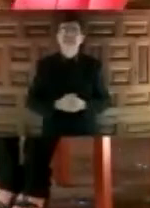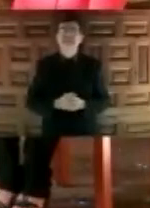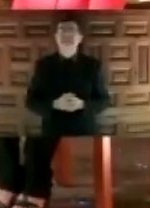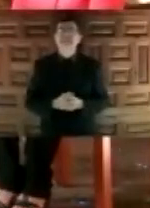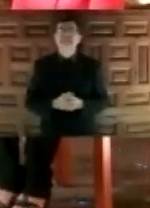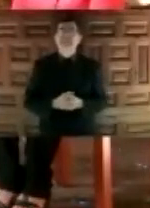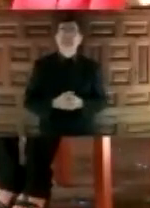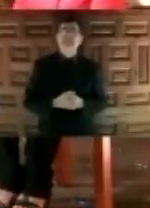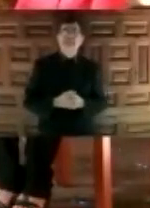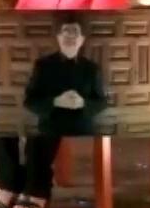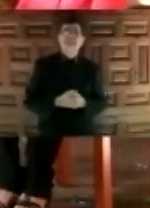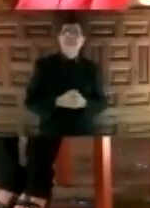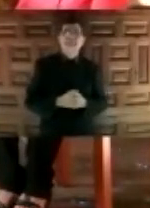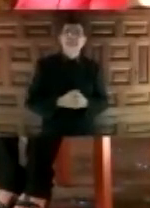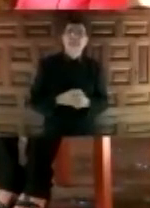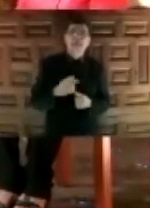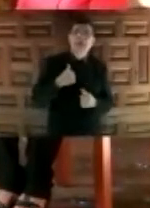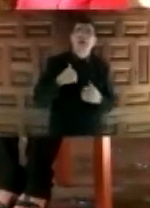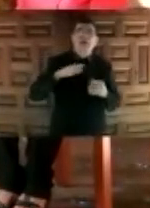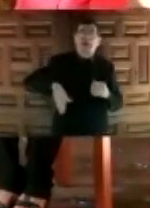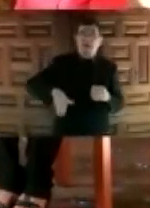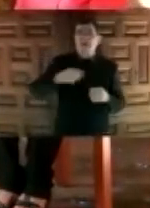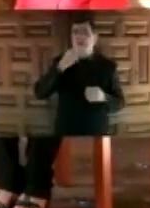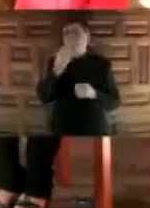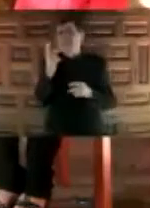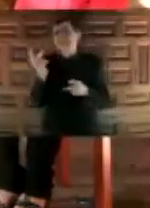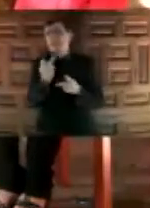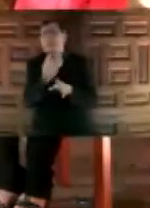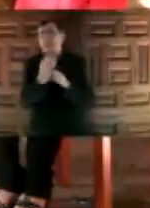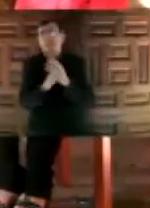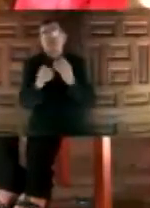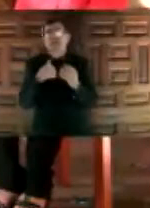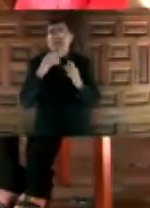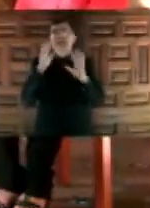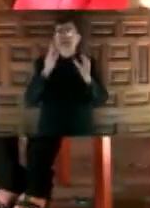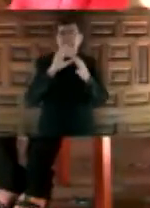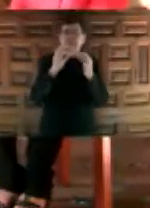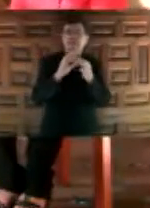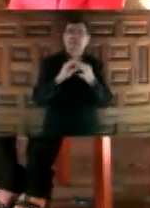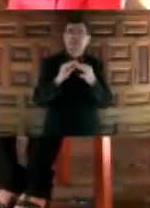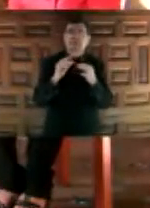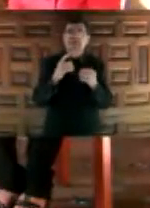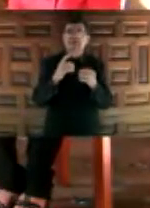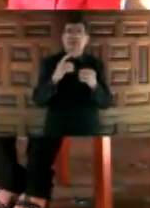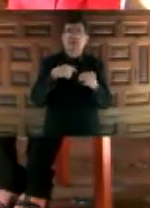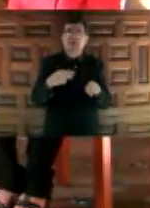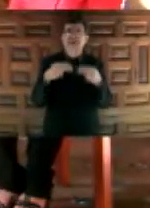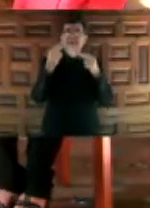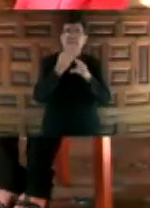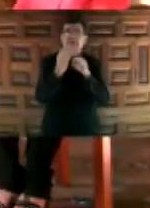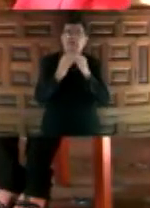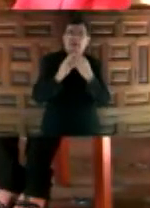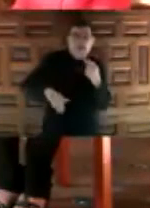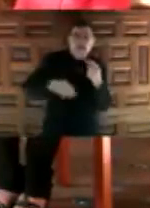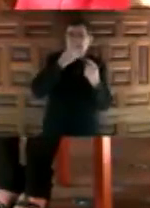Bueno, sumando a la pregunta y a lo que ya se ha comentado, habría que agregar entonces, tratando de recuperar lo que han